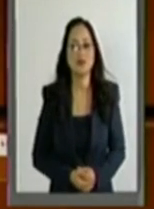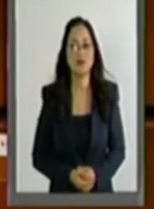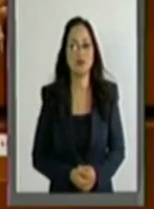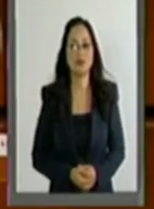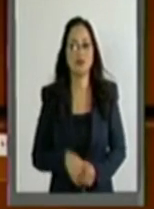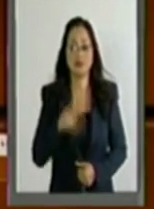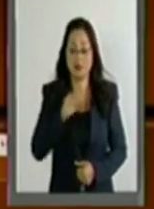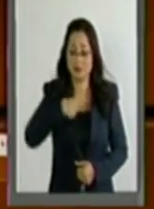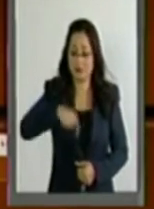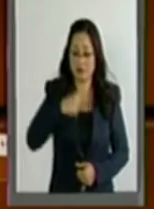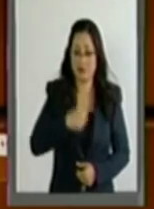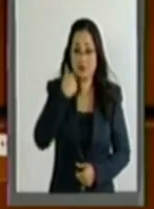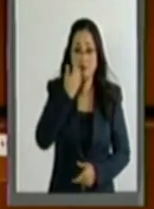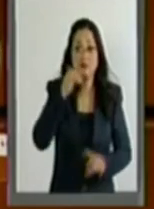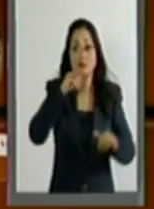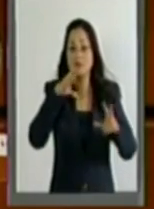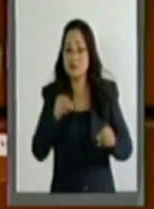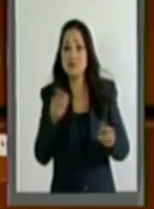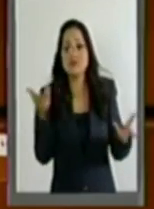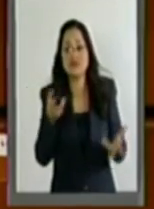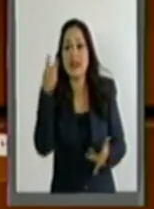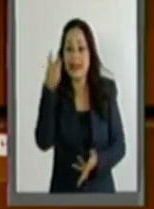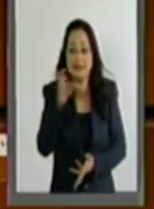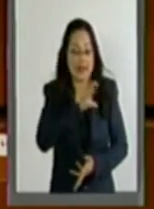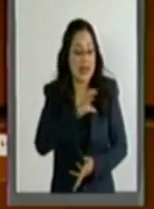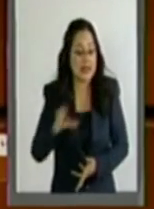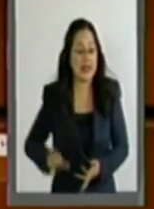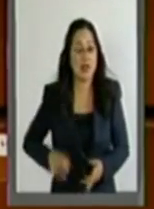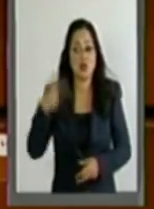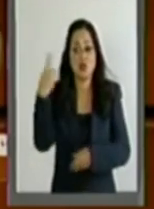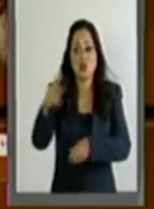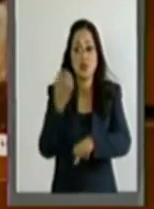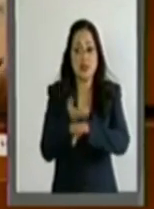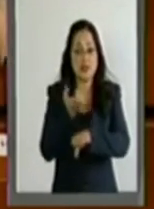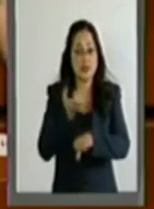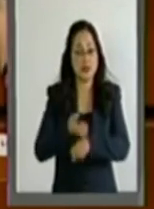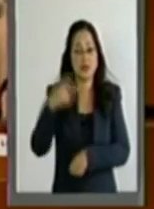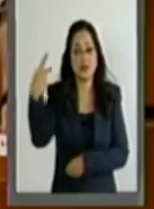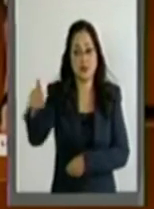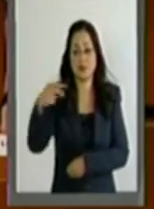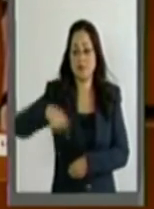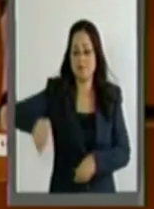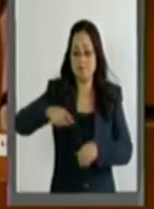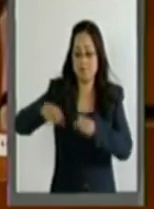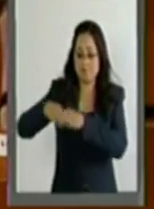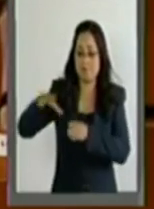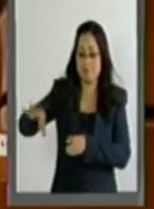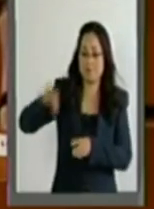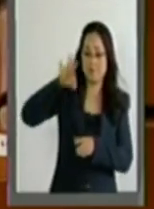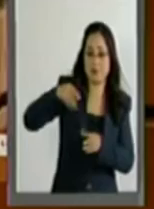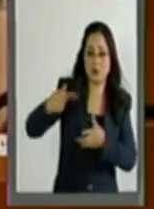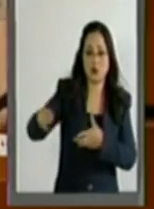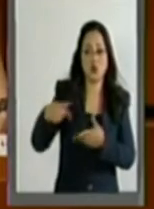Pero nos guste o no, ese es el candidato que los republicanos nombraron.